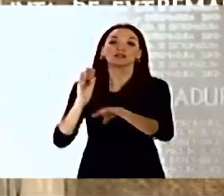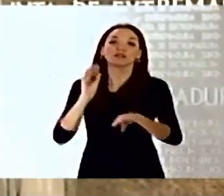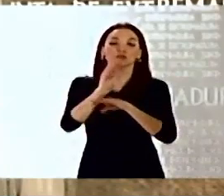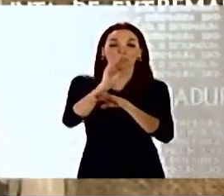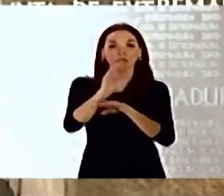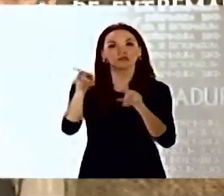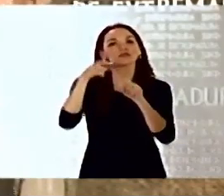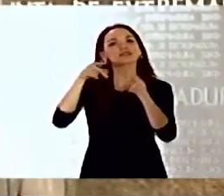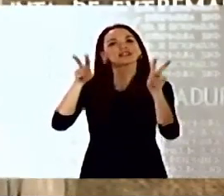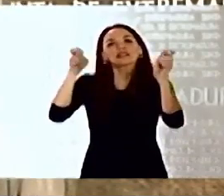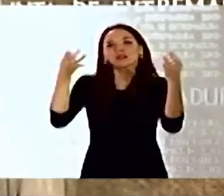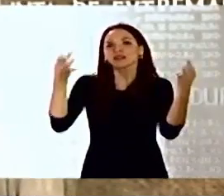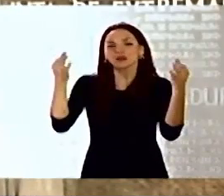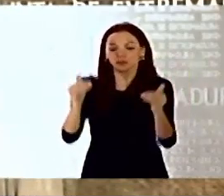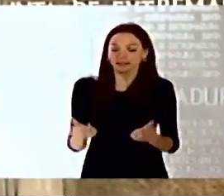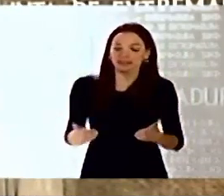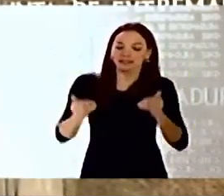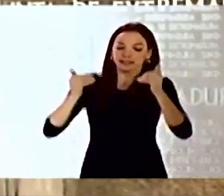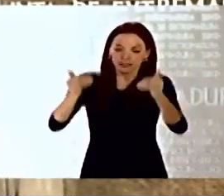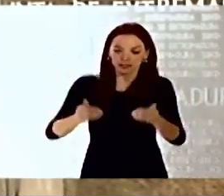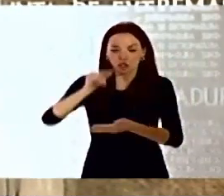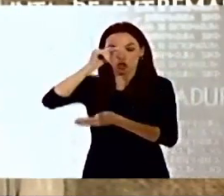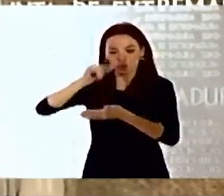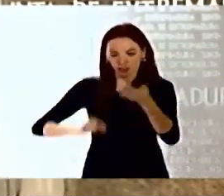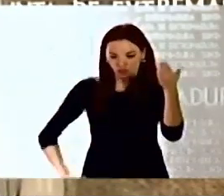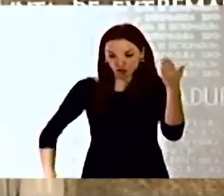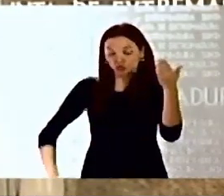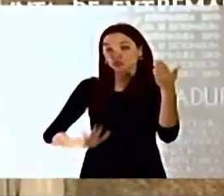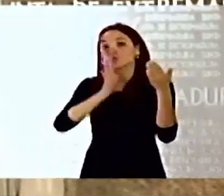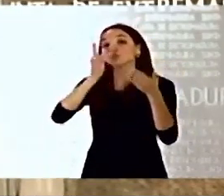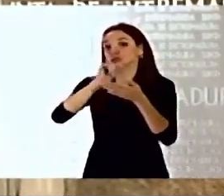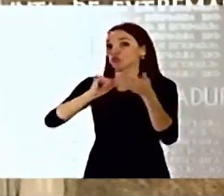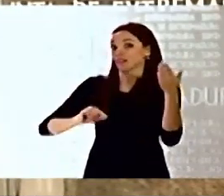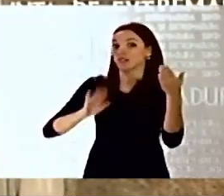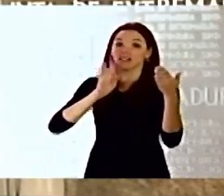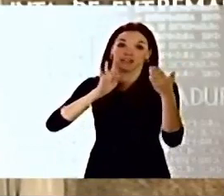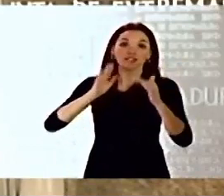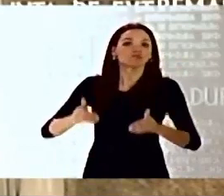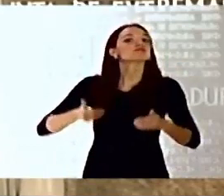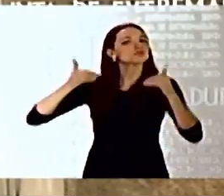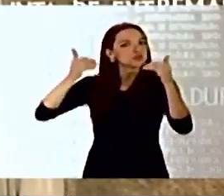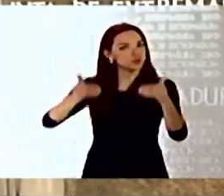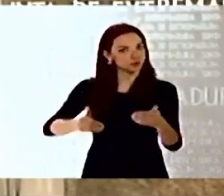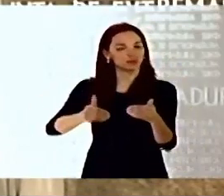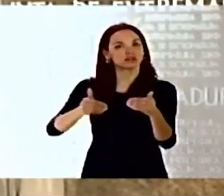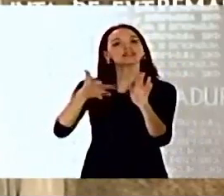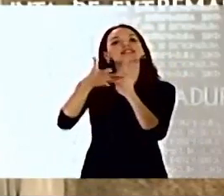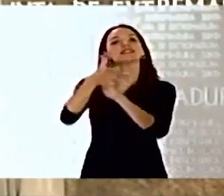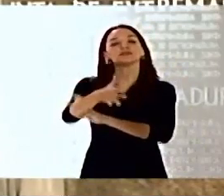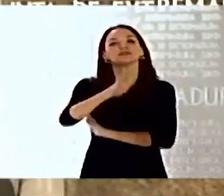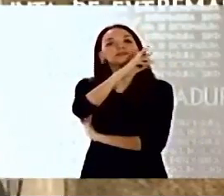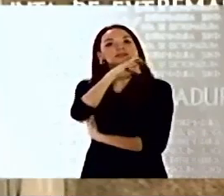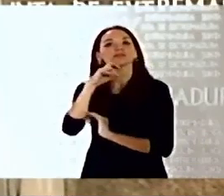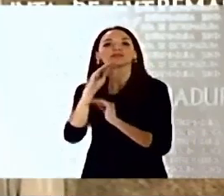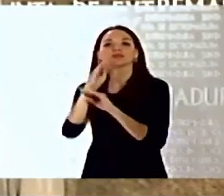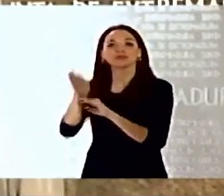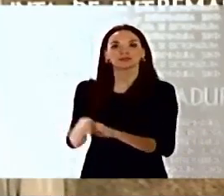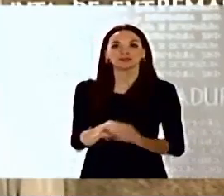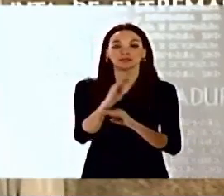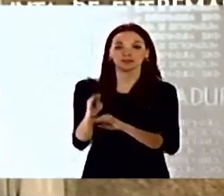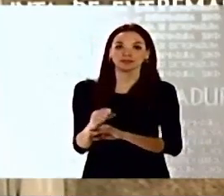destinadas a la prórroga de la contratación, porque es una prórroga de la contratación, pero en definitiva a la contratación y al mantenimiento de los agentes